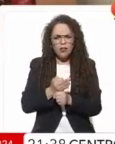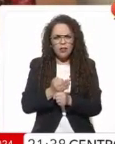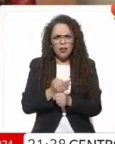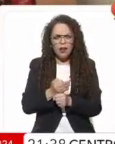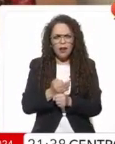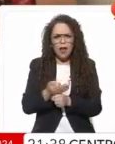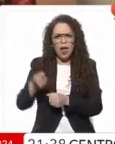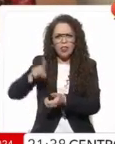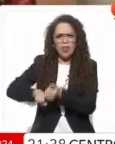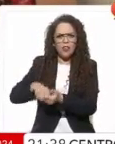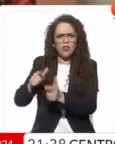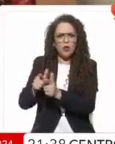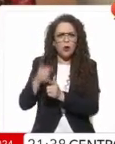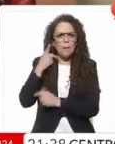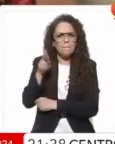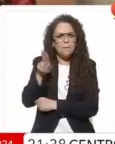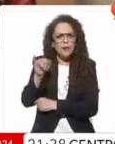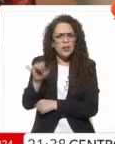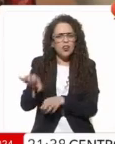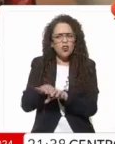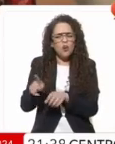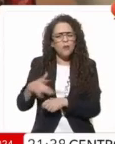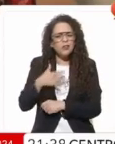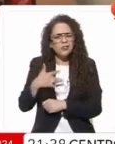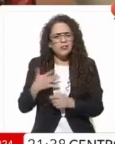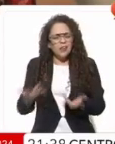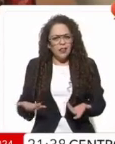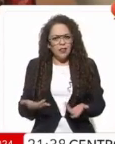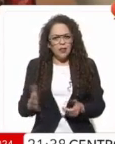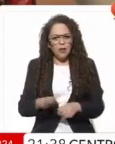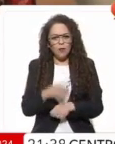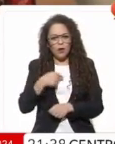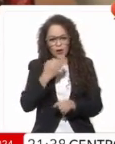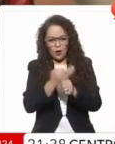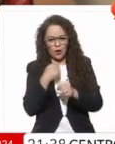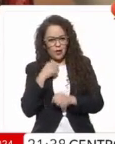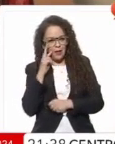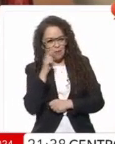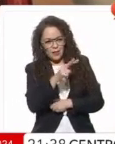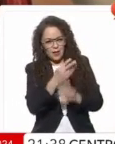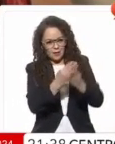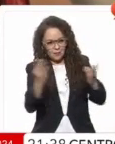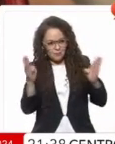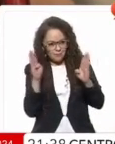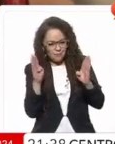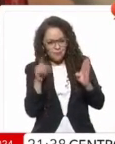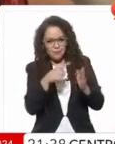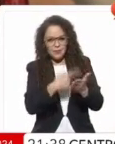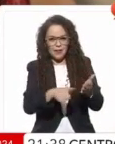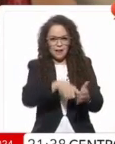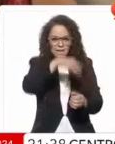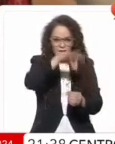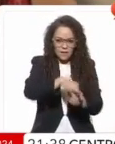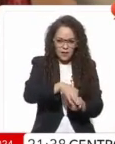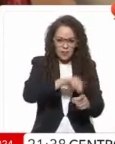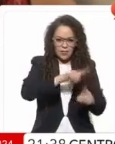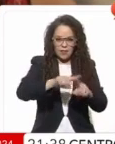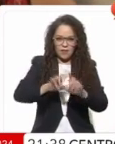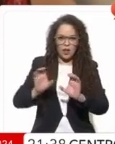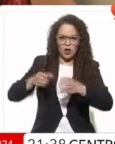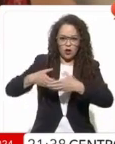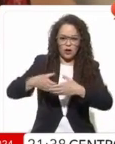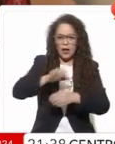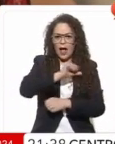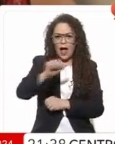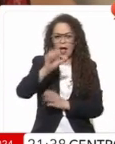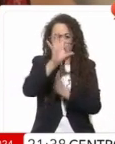PRI? Nos estaba llamando la atención ahora que estábamos viendo justamente la votación en diferentes congresos estatales a la reforma al